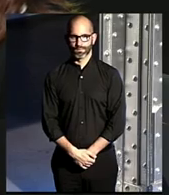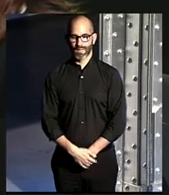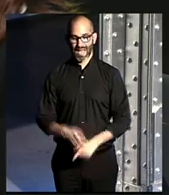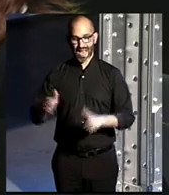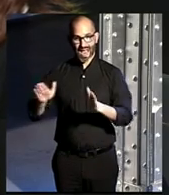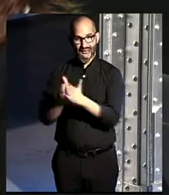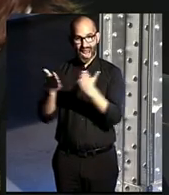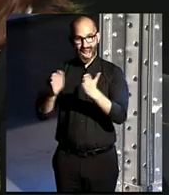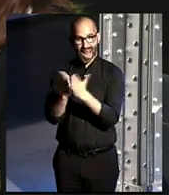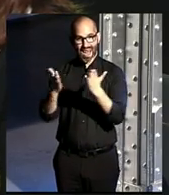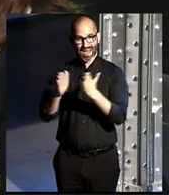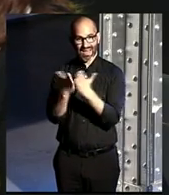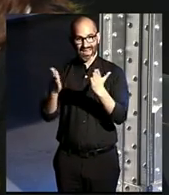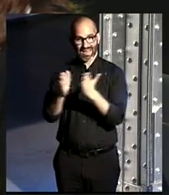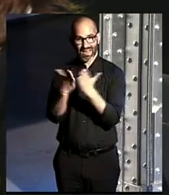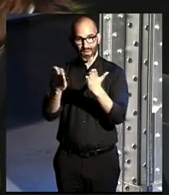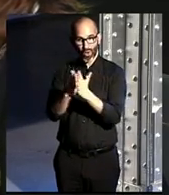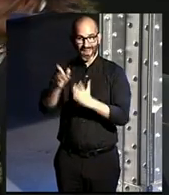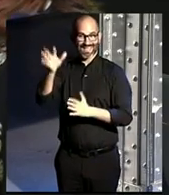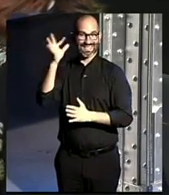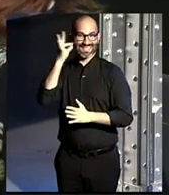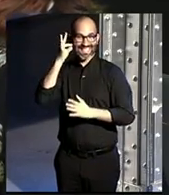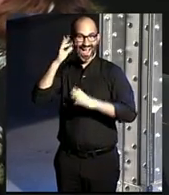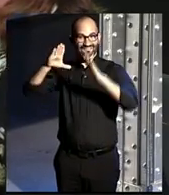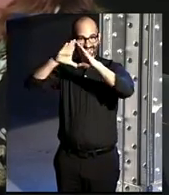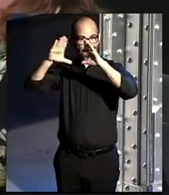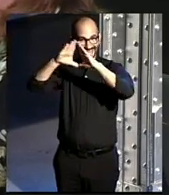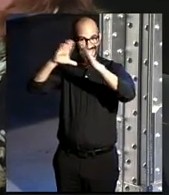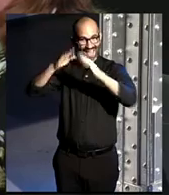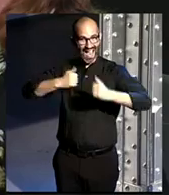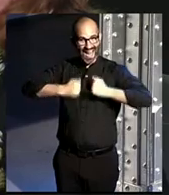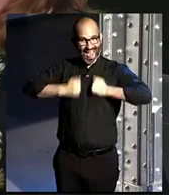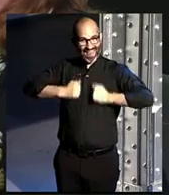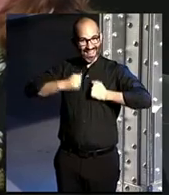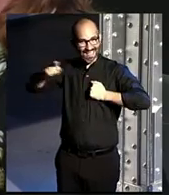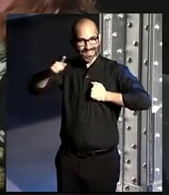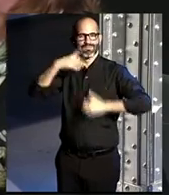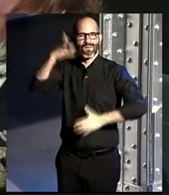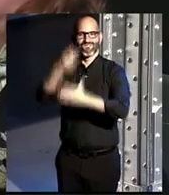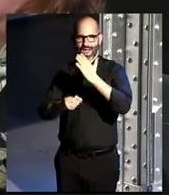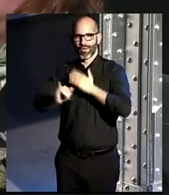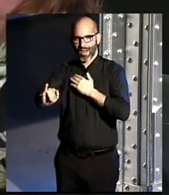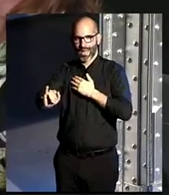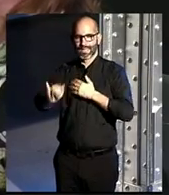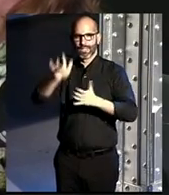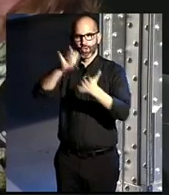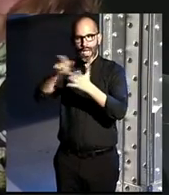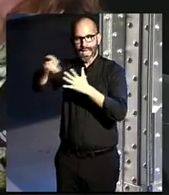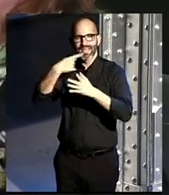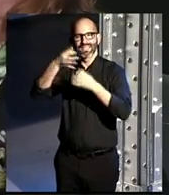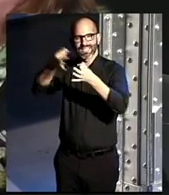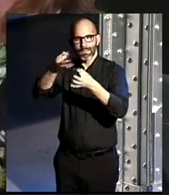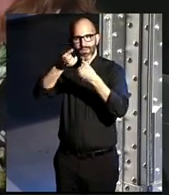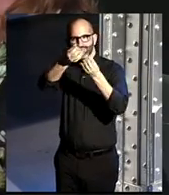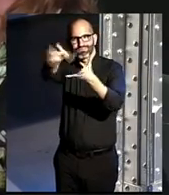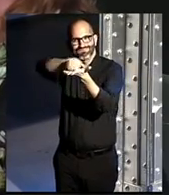libro de la feminista canadiense hay errores debidos a lo restringido de las fuentes que manejaba, y esos errores